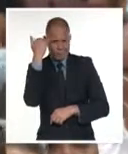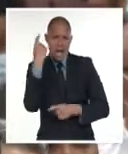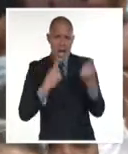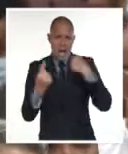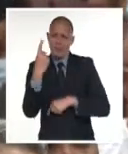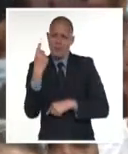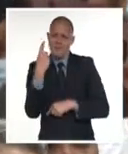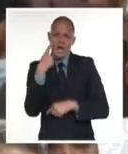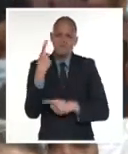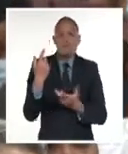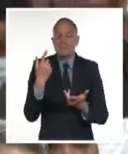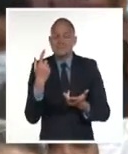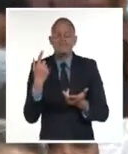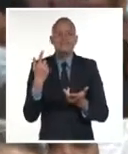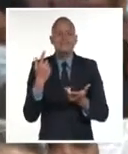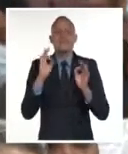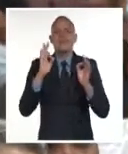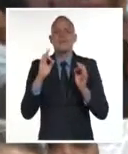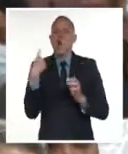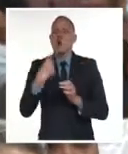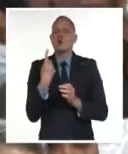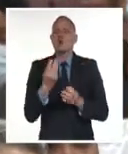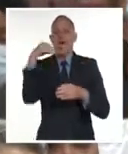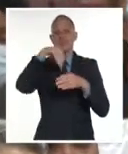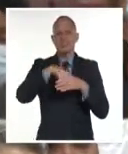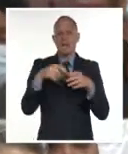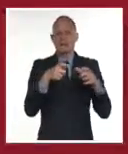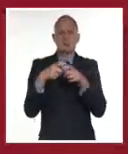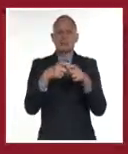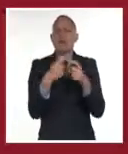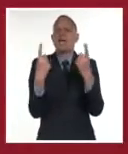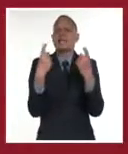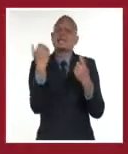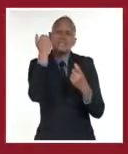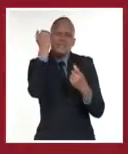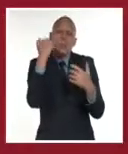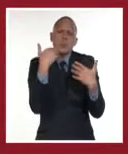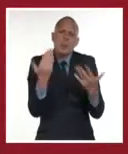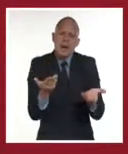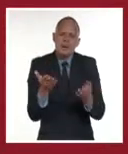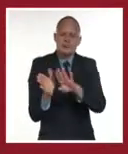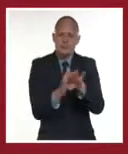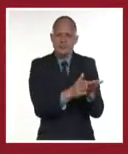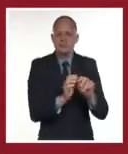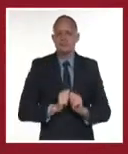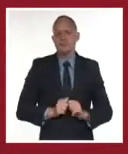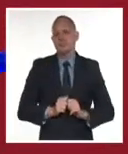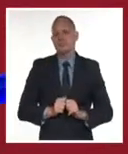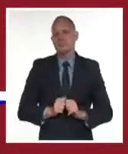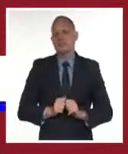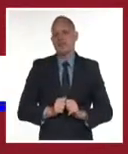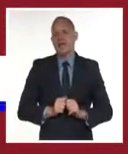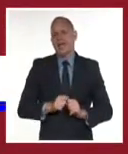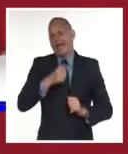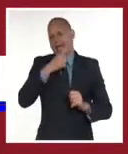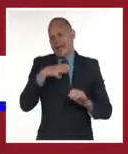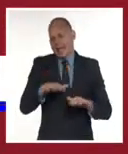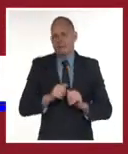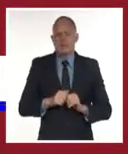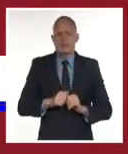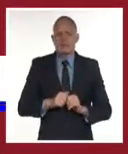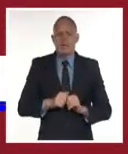diagnosticar cuáles son nuestras verdaderas necesidades de capacitación. ¿Cómo se puede decir y cómo se puede entender que